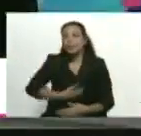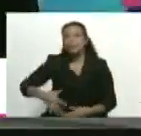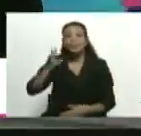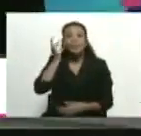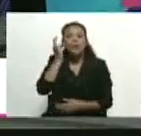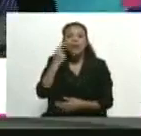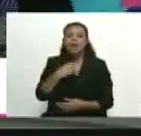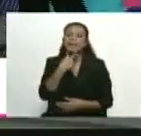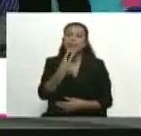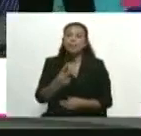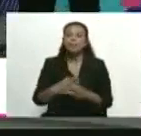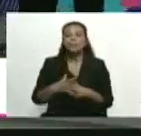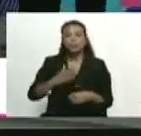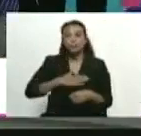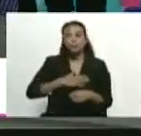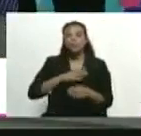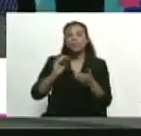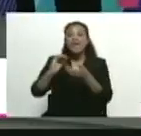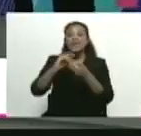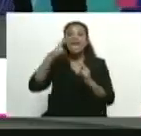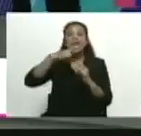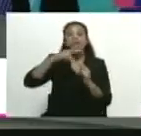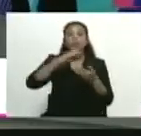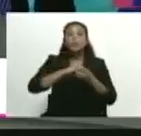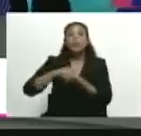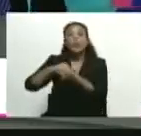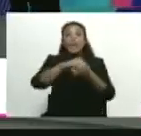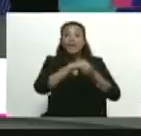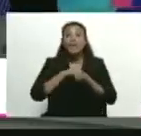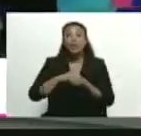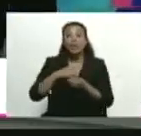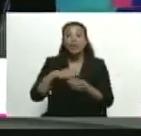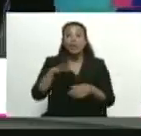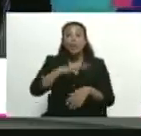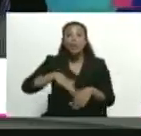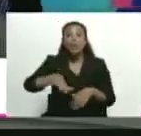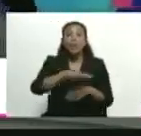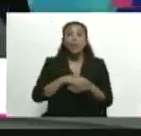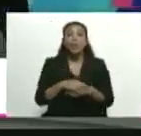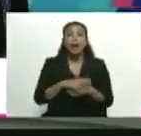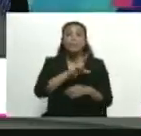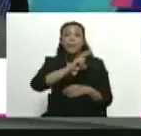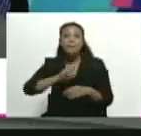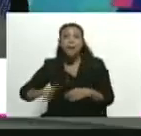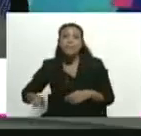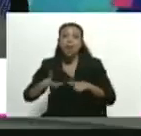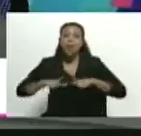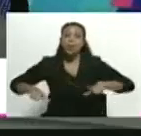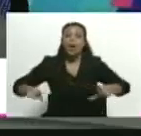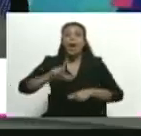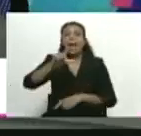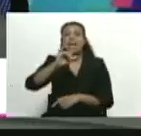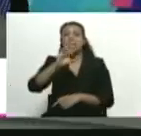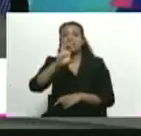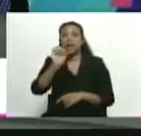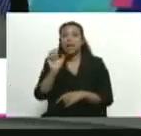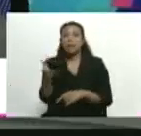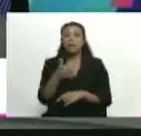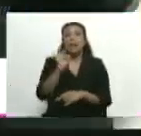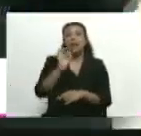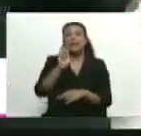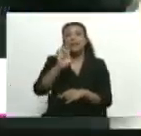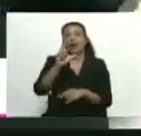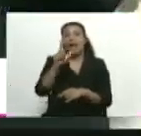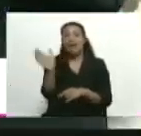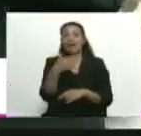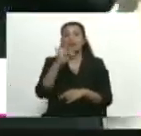buenas noches. Yo soy de Trujillo, del municipio claro. Valera, y estudio en el Liceo Rafael Rangel. Tú eres vicepresidente de la